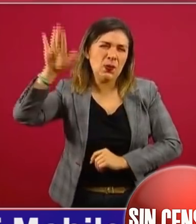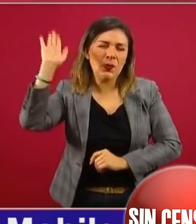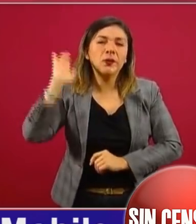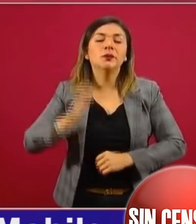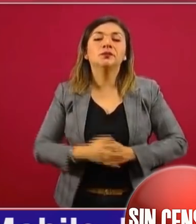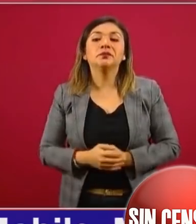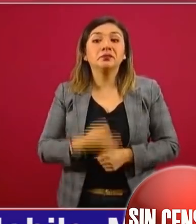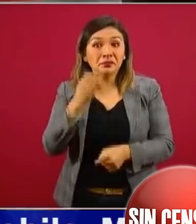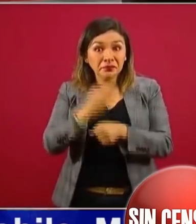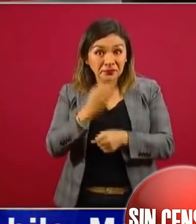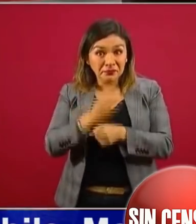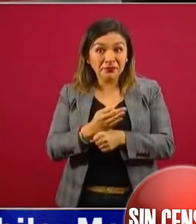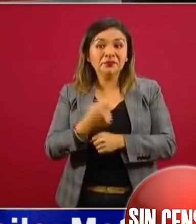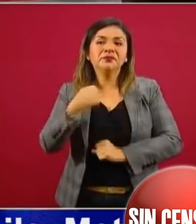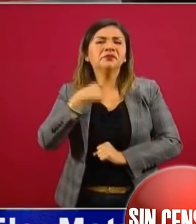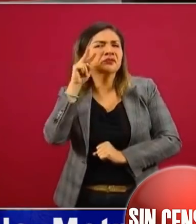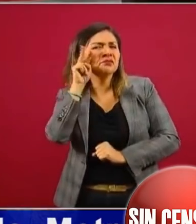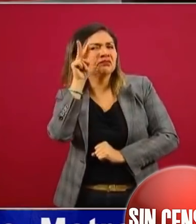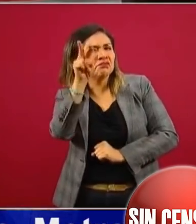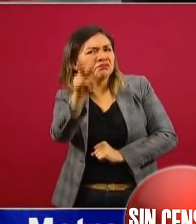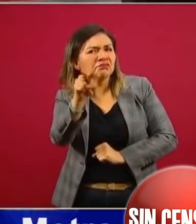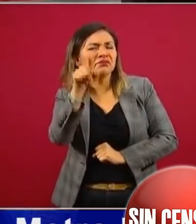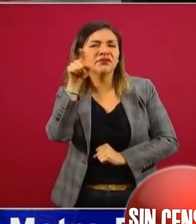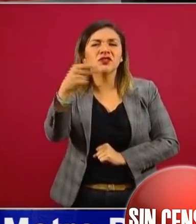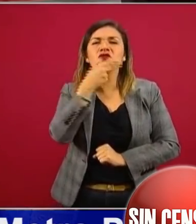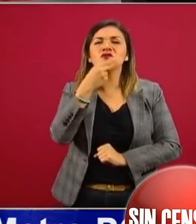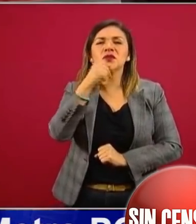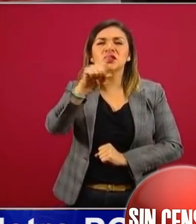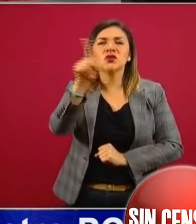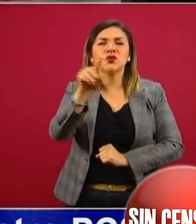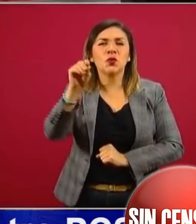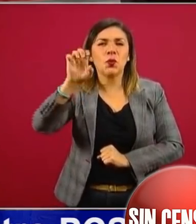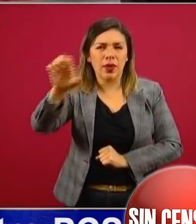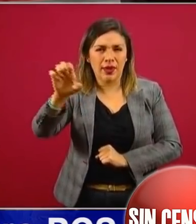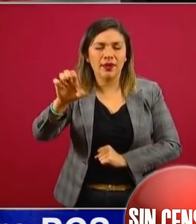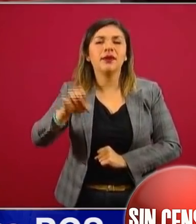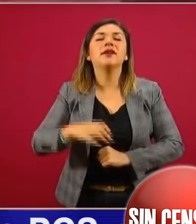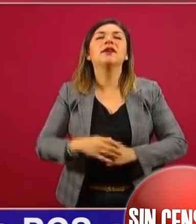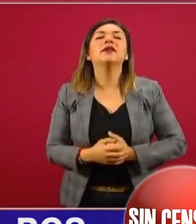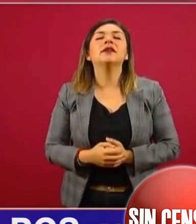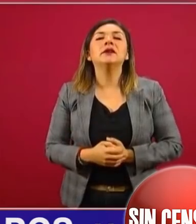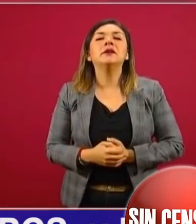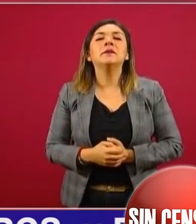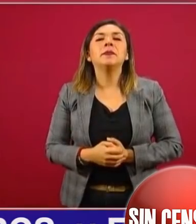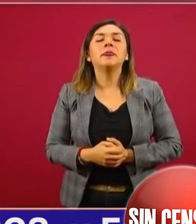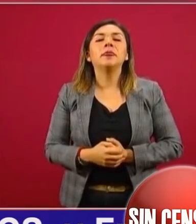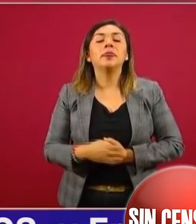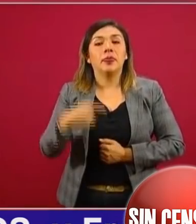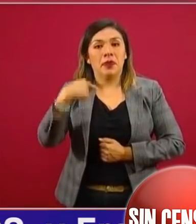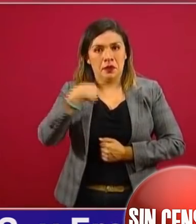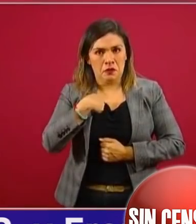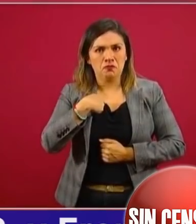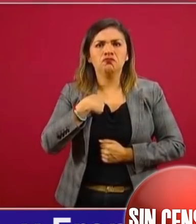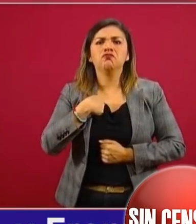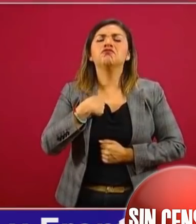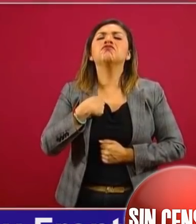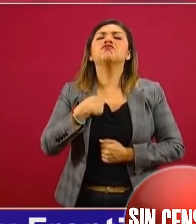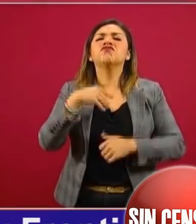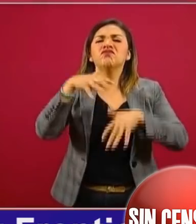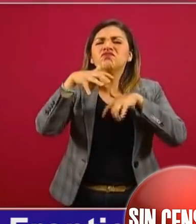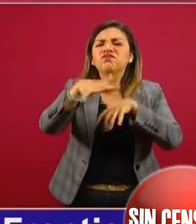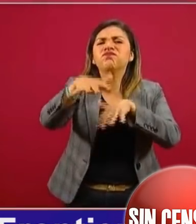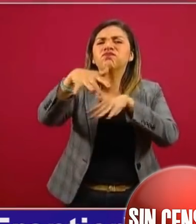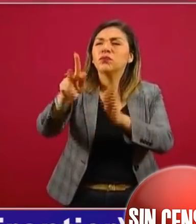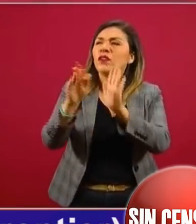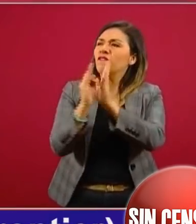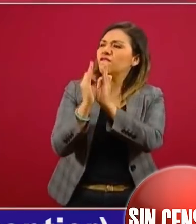Ahorita que estaba yo viendo a Zoé, que pasábamos enfrente de lo que era